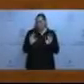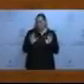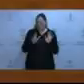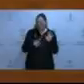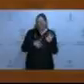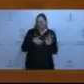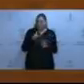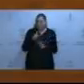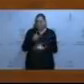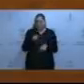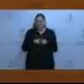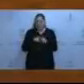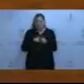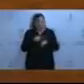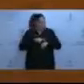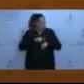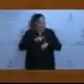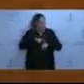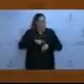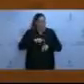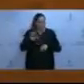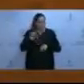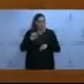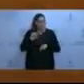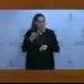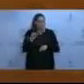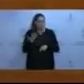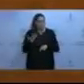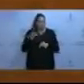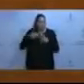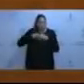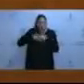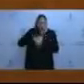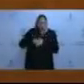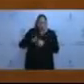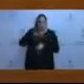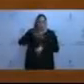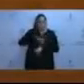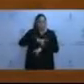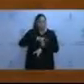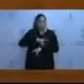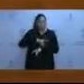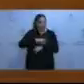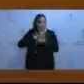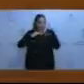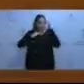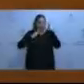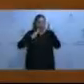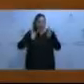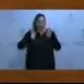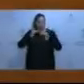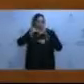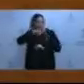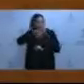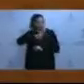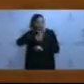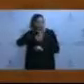reloj. Todo el mundo entiende que cuando uno llega al médico quiere que sea atendido,